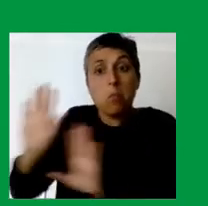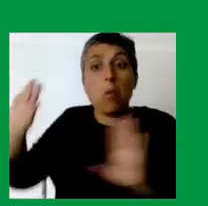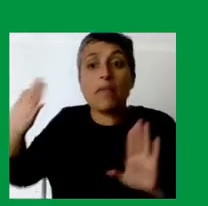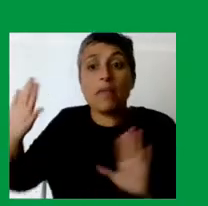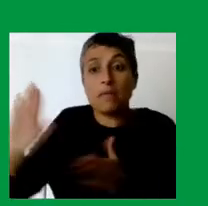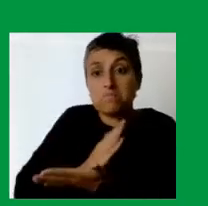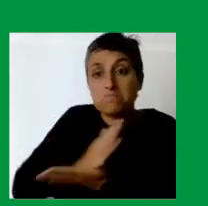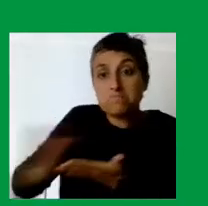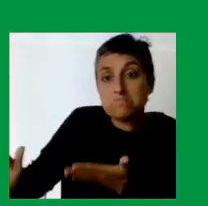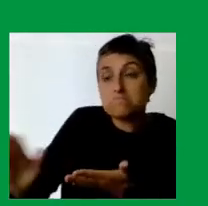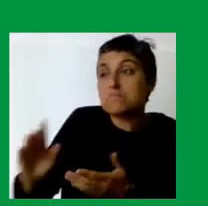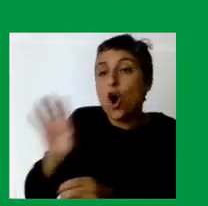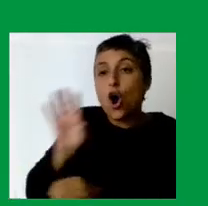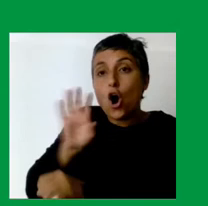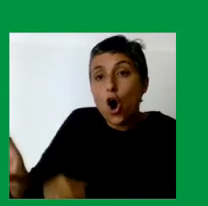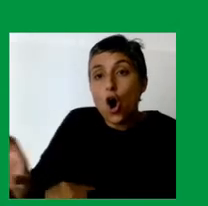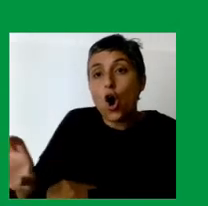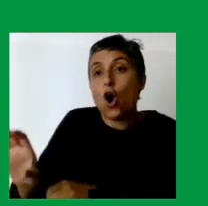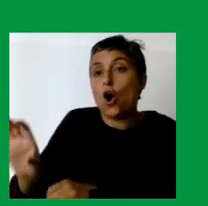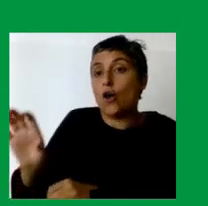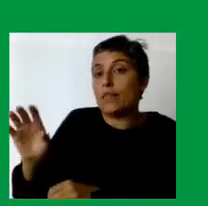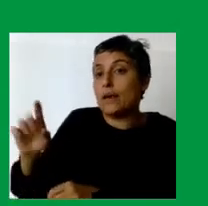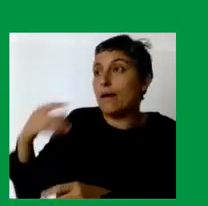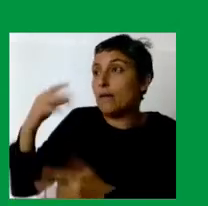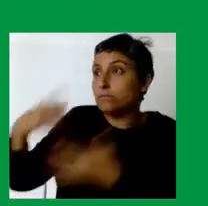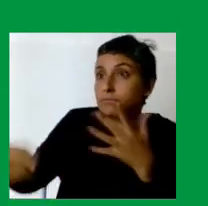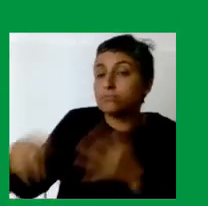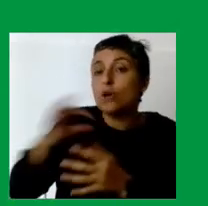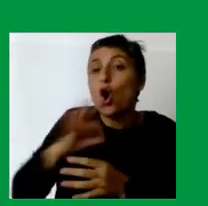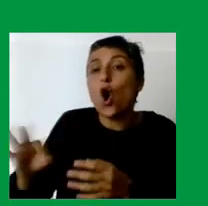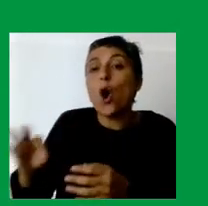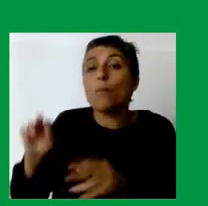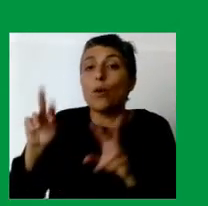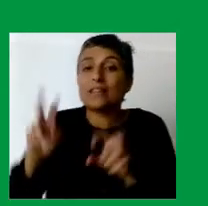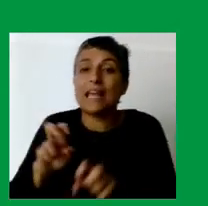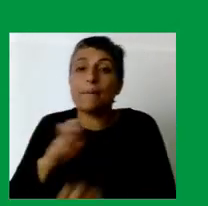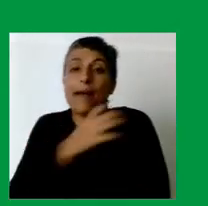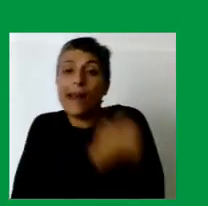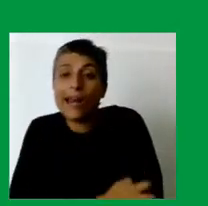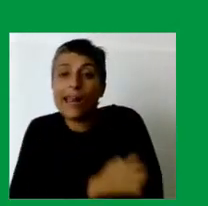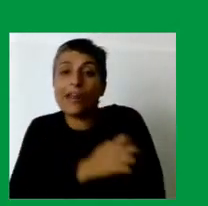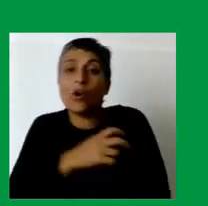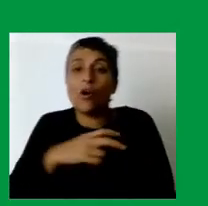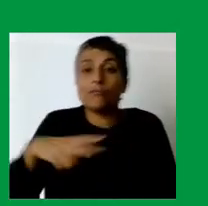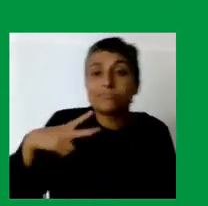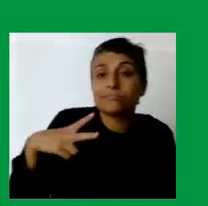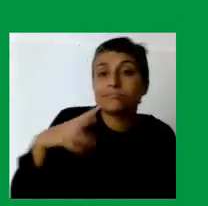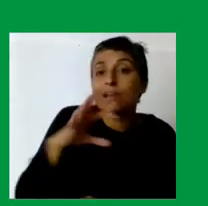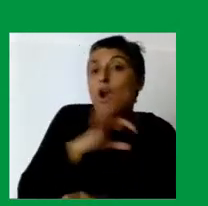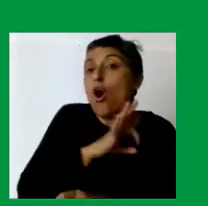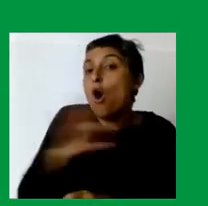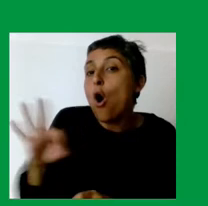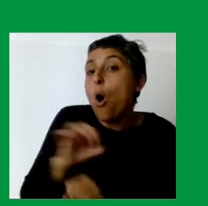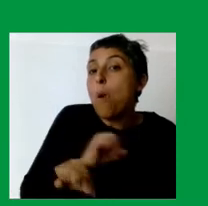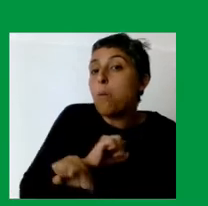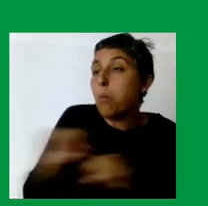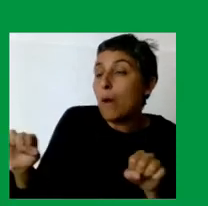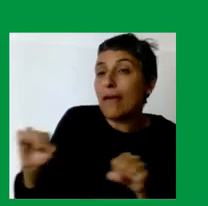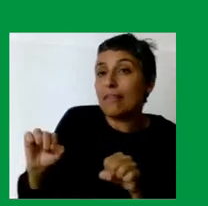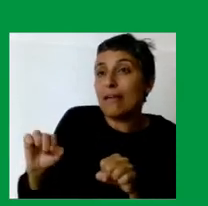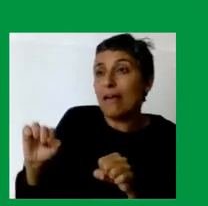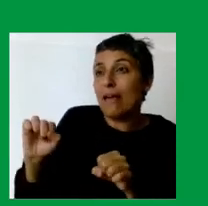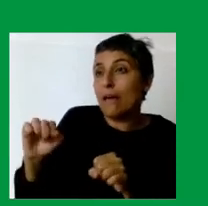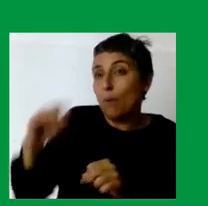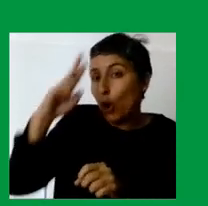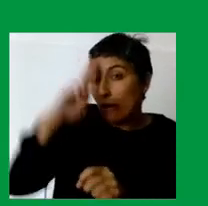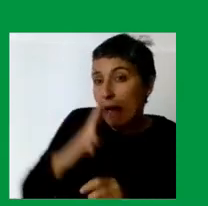género, homofóbicos, de clase social. Sabemos que alguien puede perder un trabajo por estos sesgos, sabemos que alguien puede no